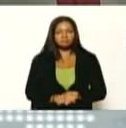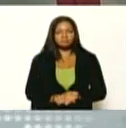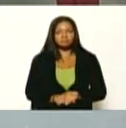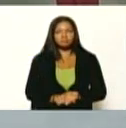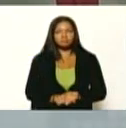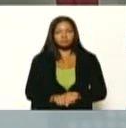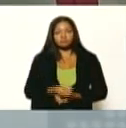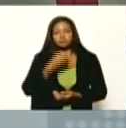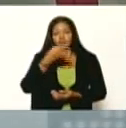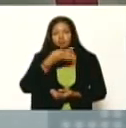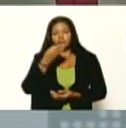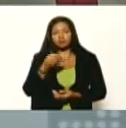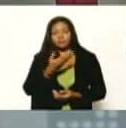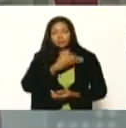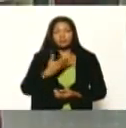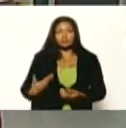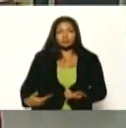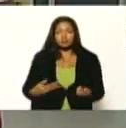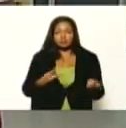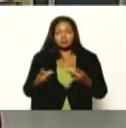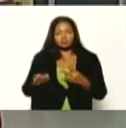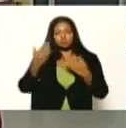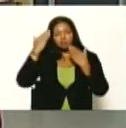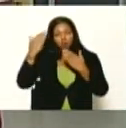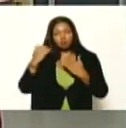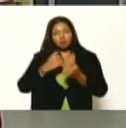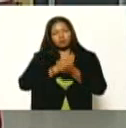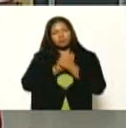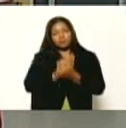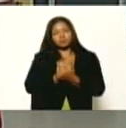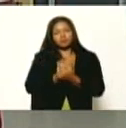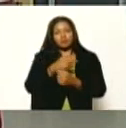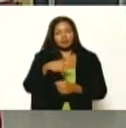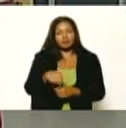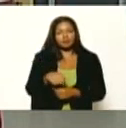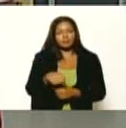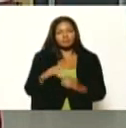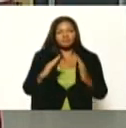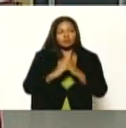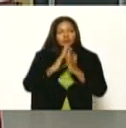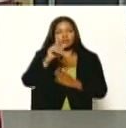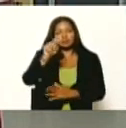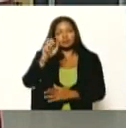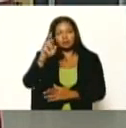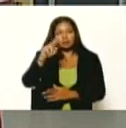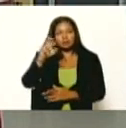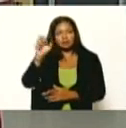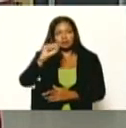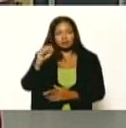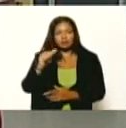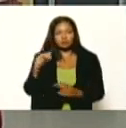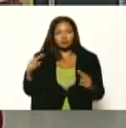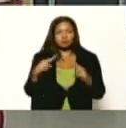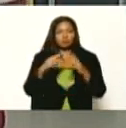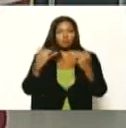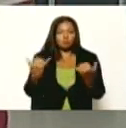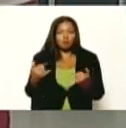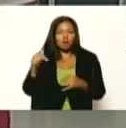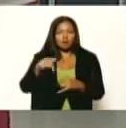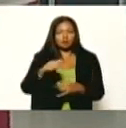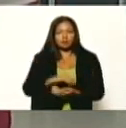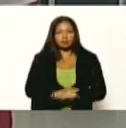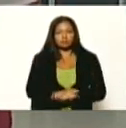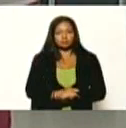Buenas tardes, señor presidente. Recibo un saludo de su querida parroquia Santa Teresa. Nos encontramos hoy aquí en